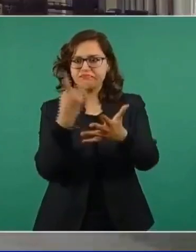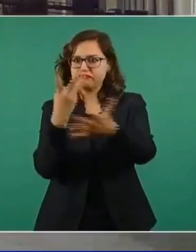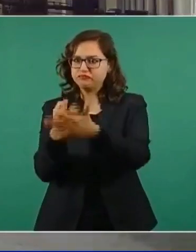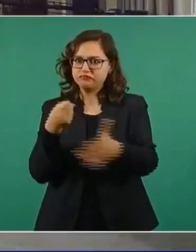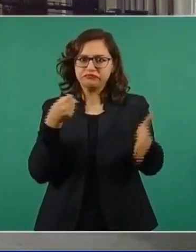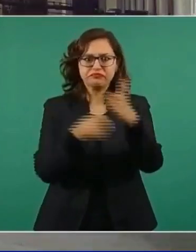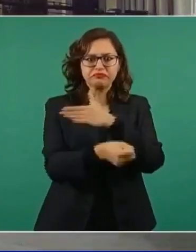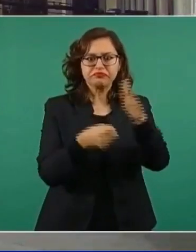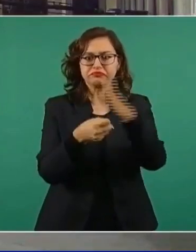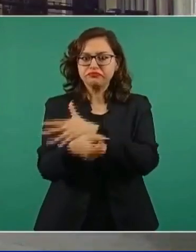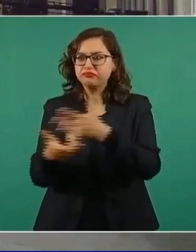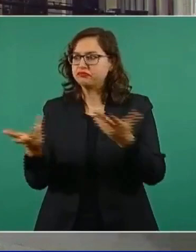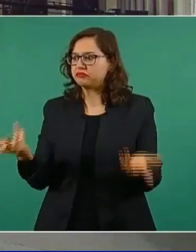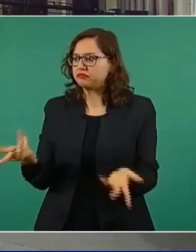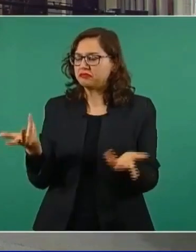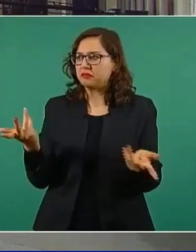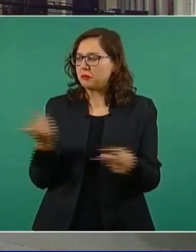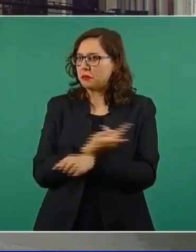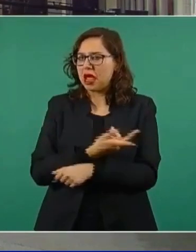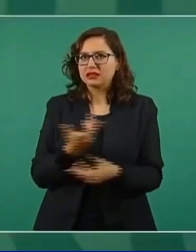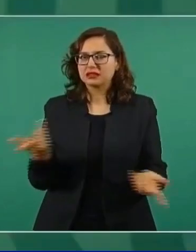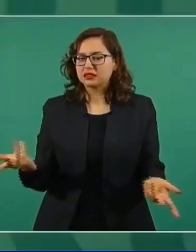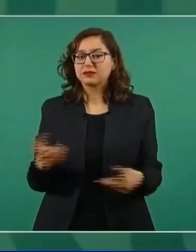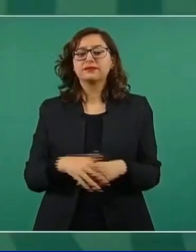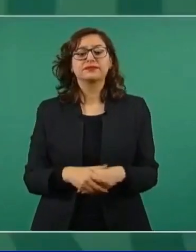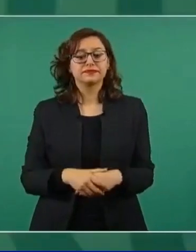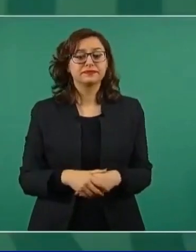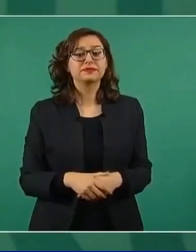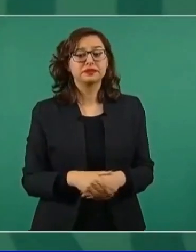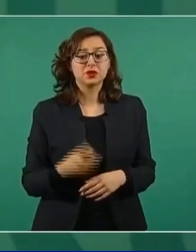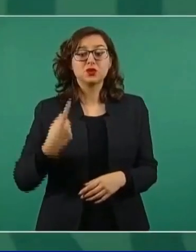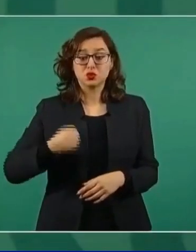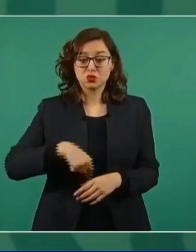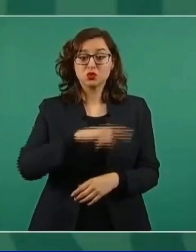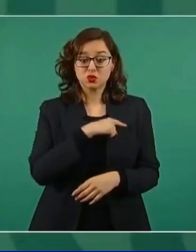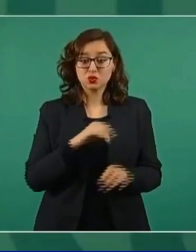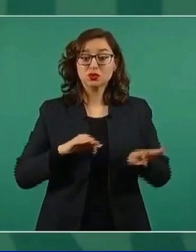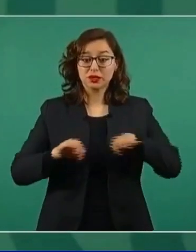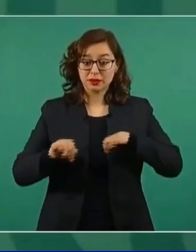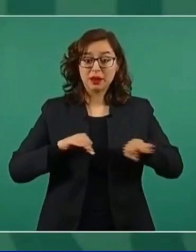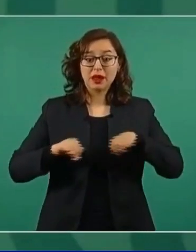o principios. Ya estamos actuando. Y eso es lo mismo